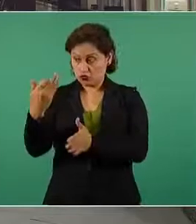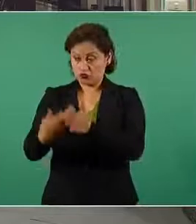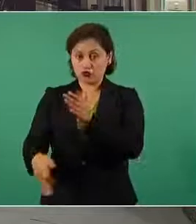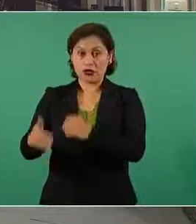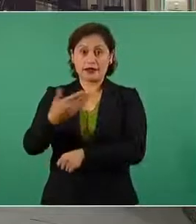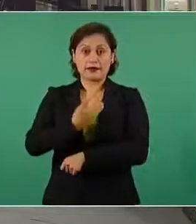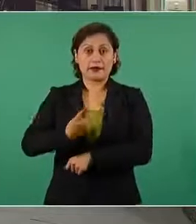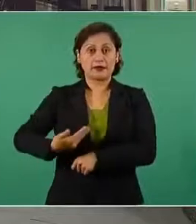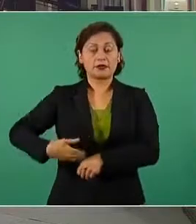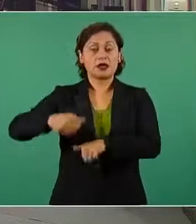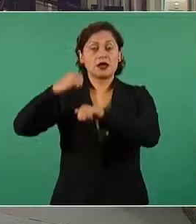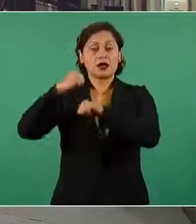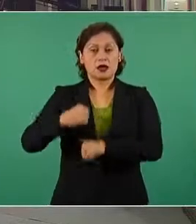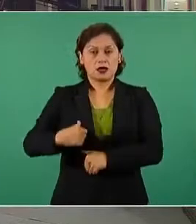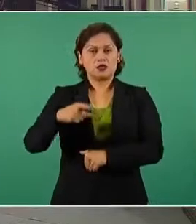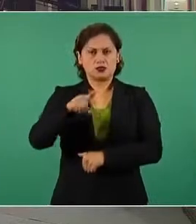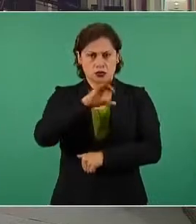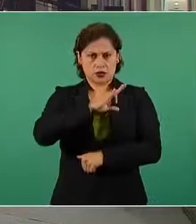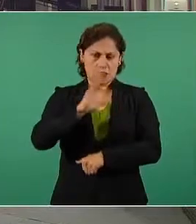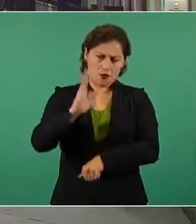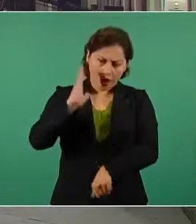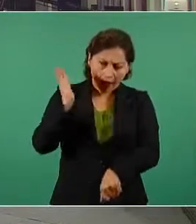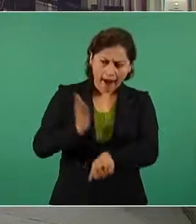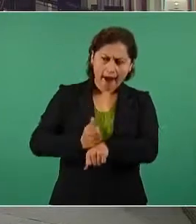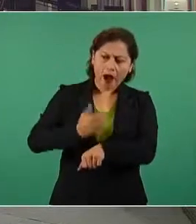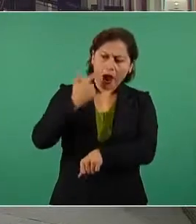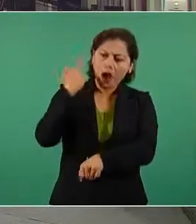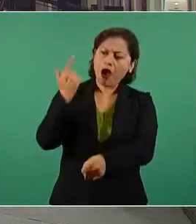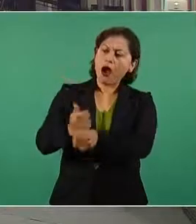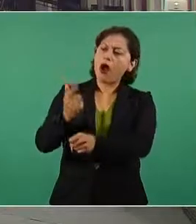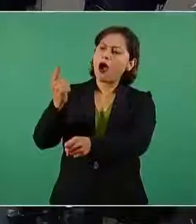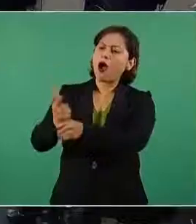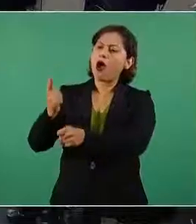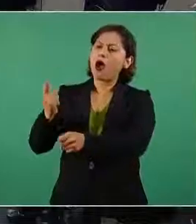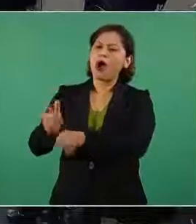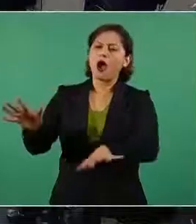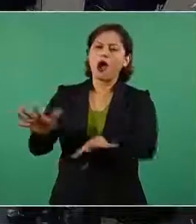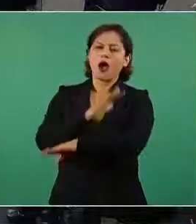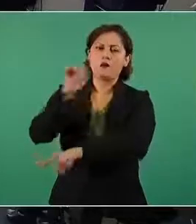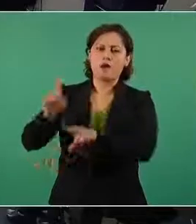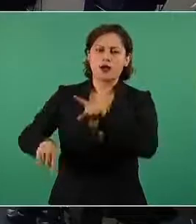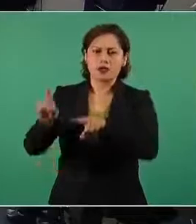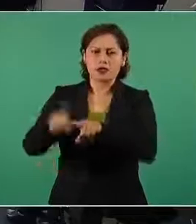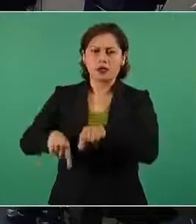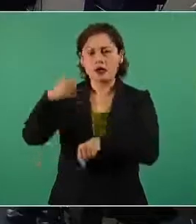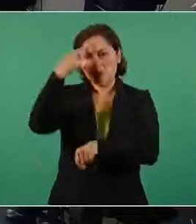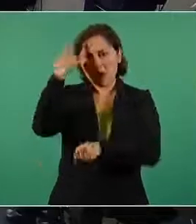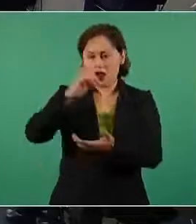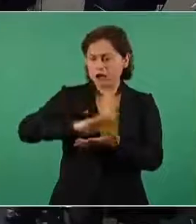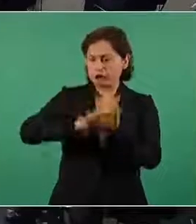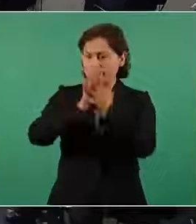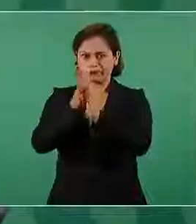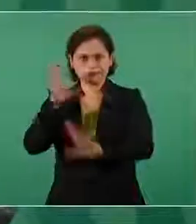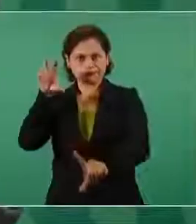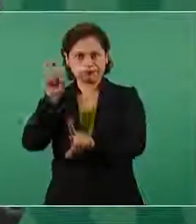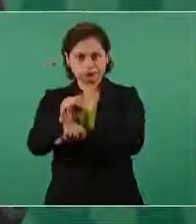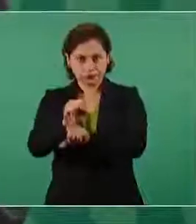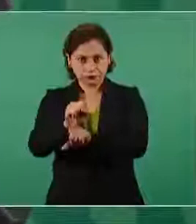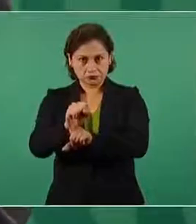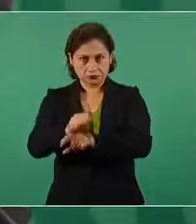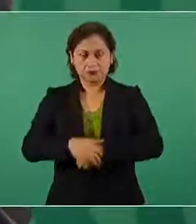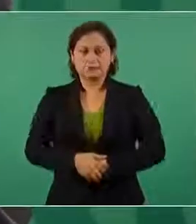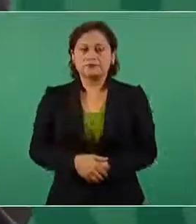dichos servidores y poder completar la transformación de ese poder? Gracias. Yo pienso que sí, se está